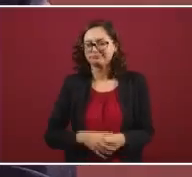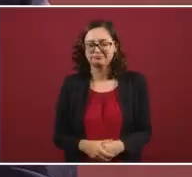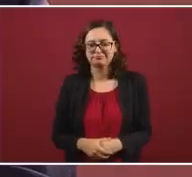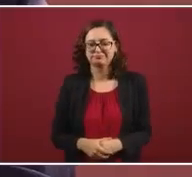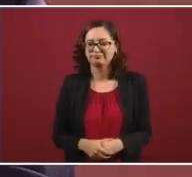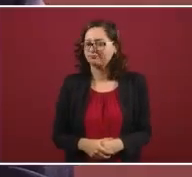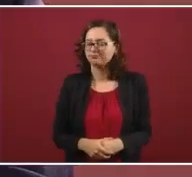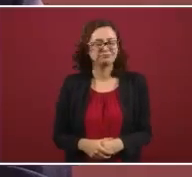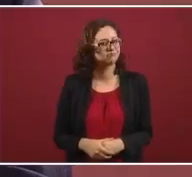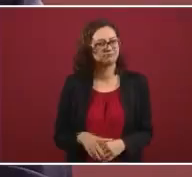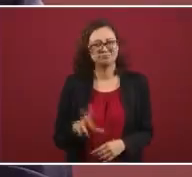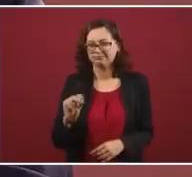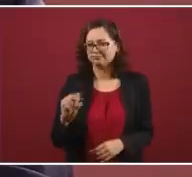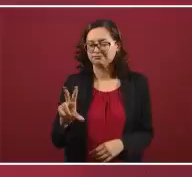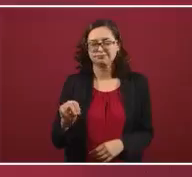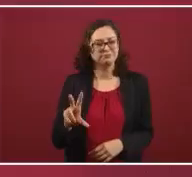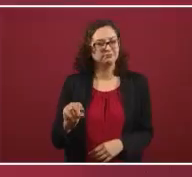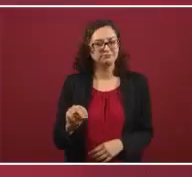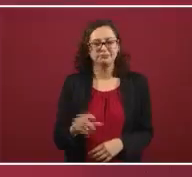no.